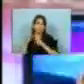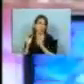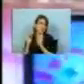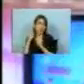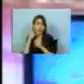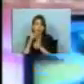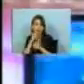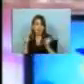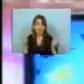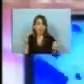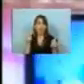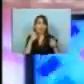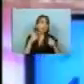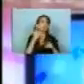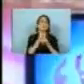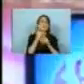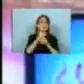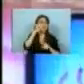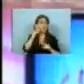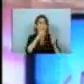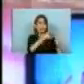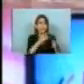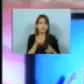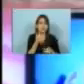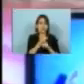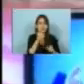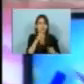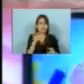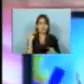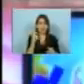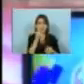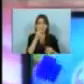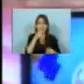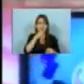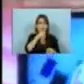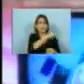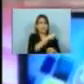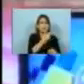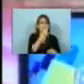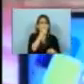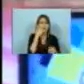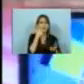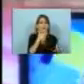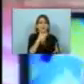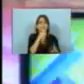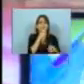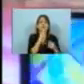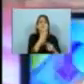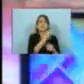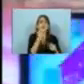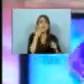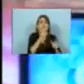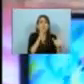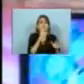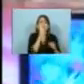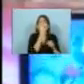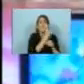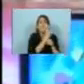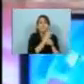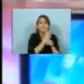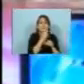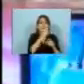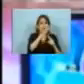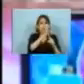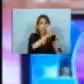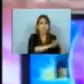profundamente, porque te respeté siempre. Es un cronista que hace poco que está con nosotros, que te pregunta porque sabe que tiene 2 segundos, porque ni siquiera tenés la diferencia